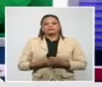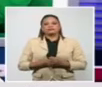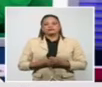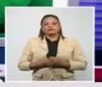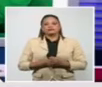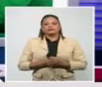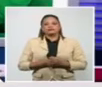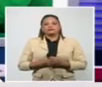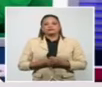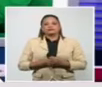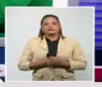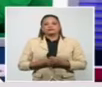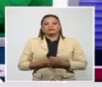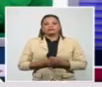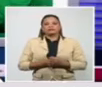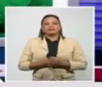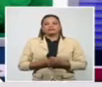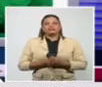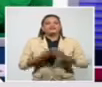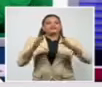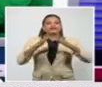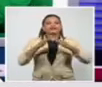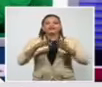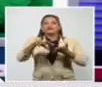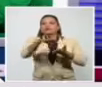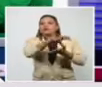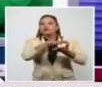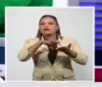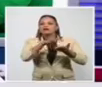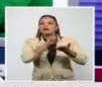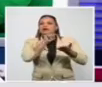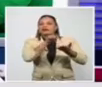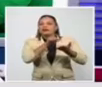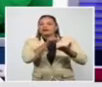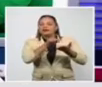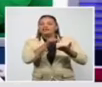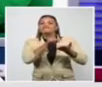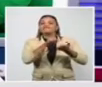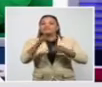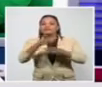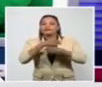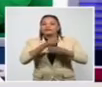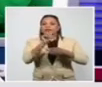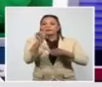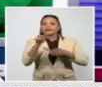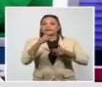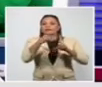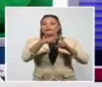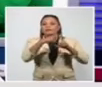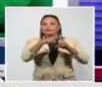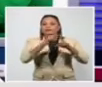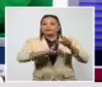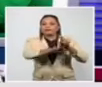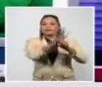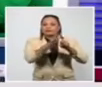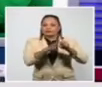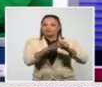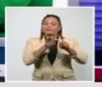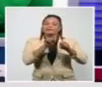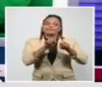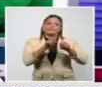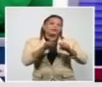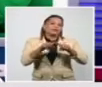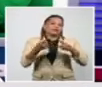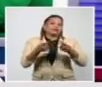de vivir en una zona donde se han detectado varios casos confirmados de COVID-19 y por lo tanto es una